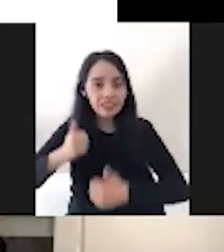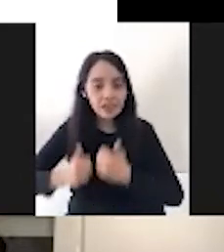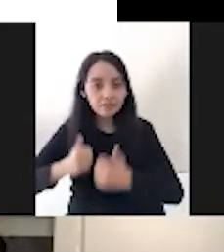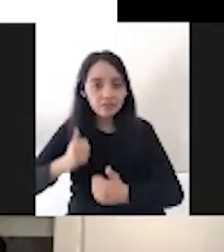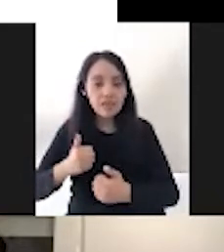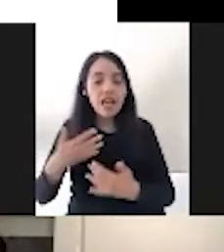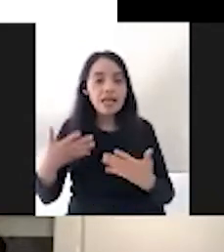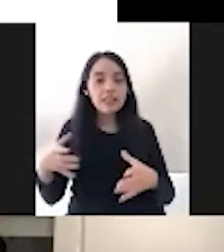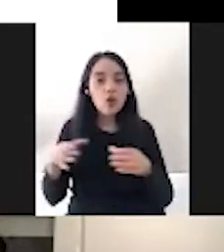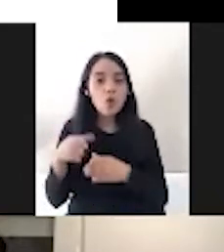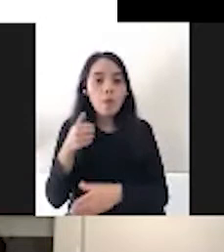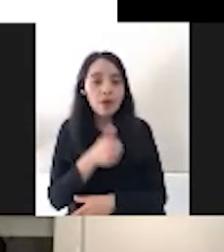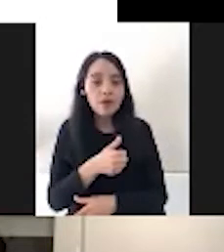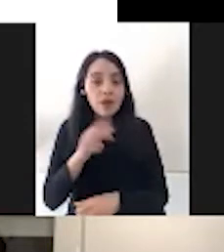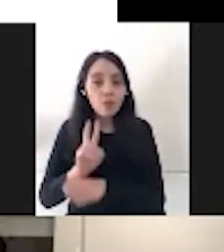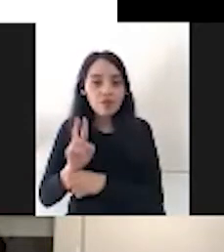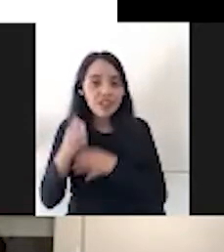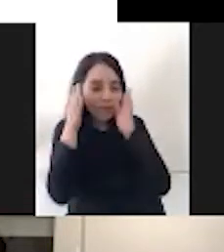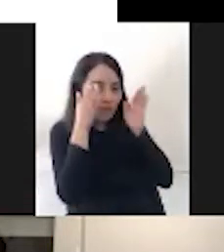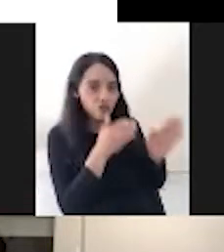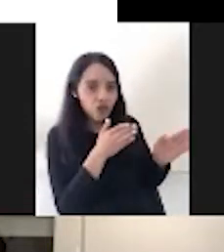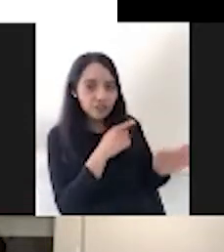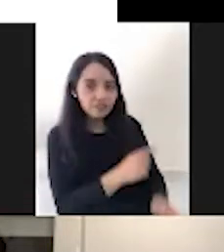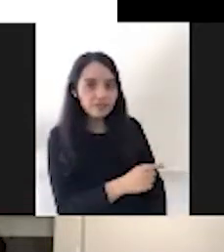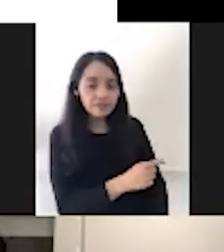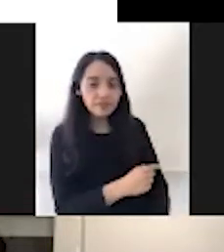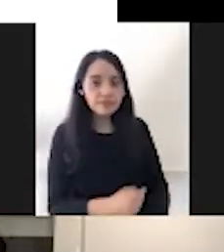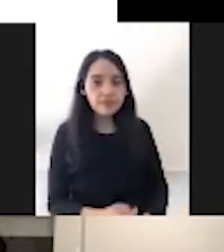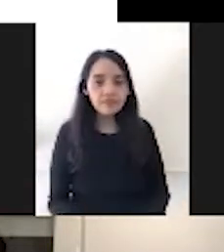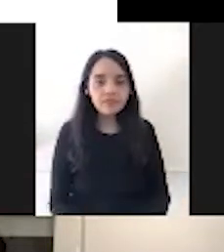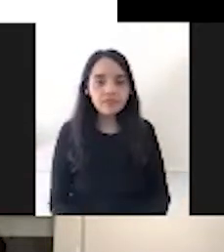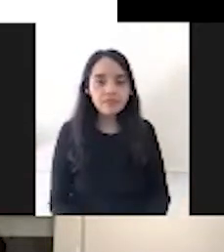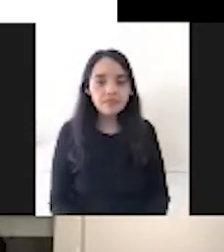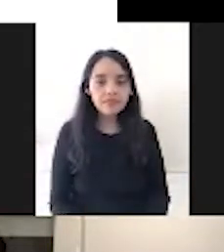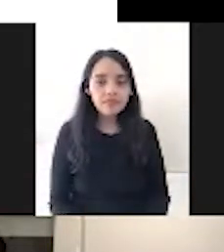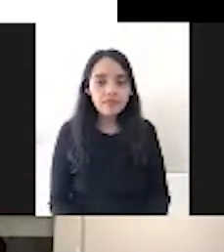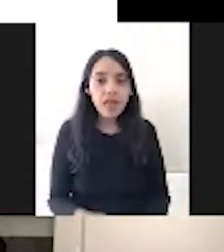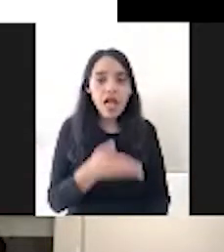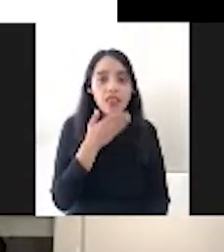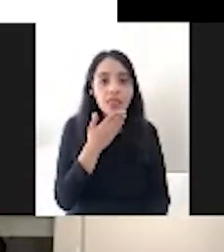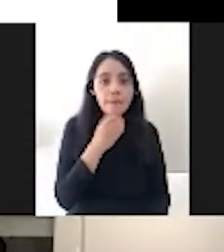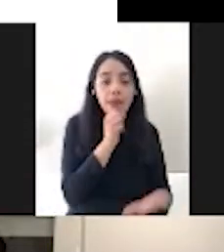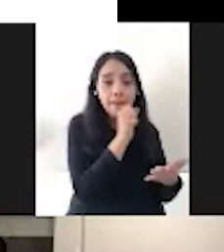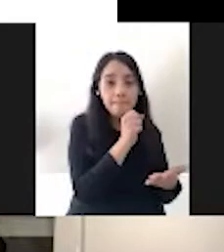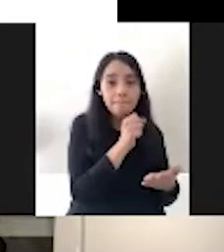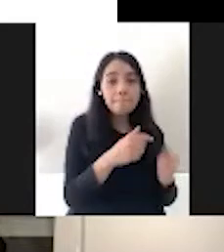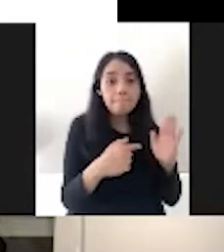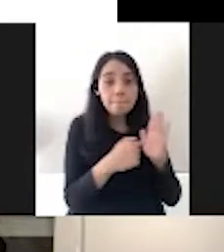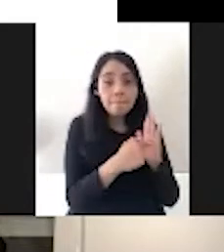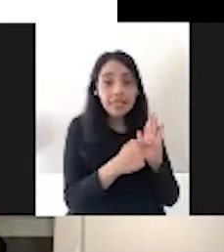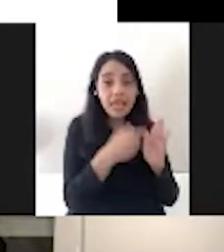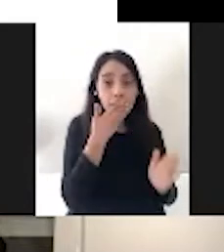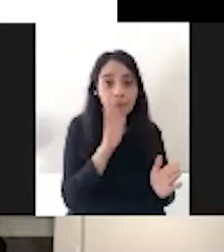profesores se centren en esto. Dejar de entregar los incentivos económicos a las escuelas para mejorar los puntajes es otro de los elementos